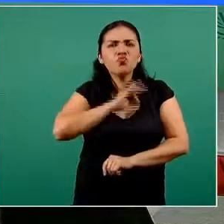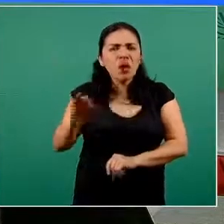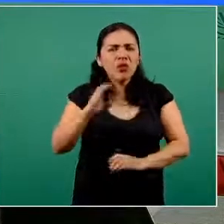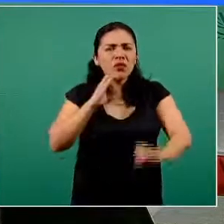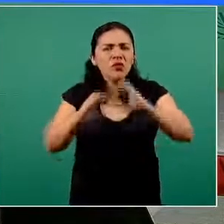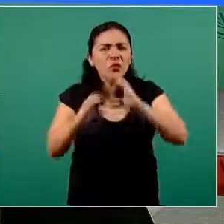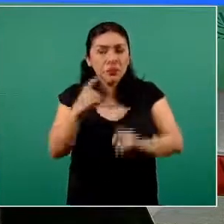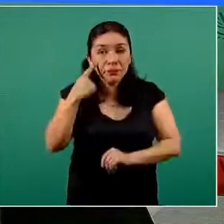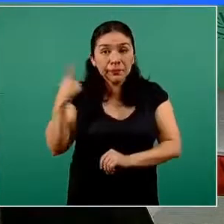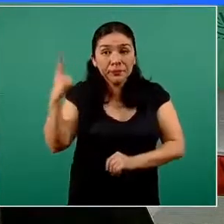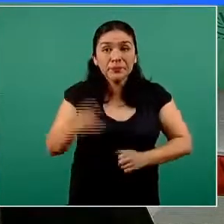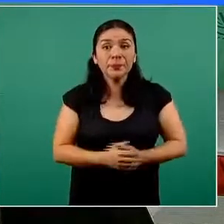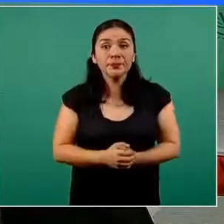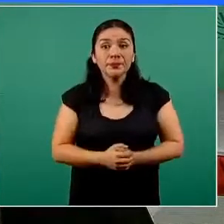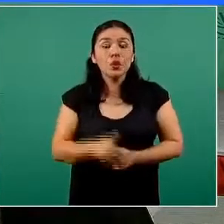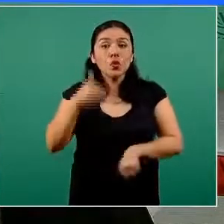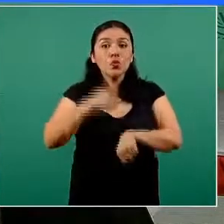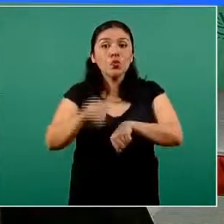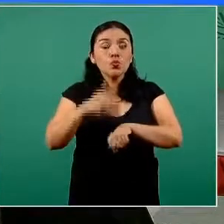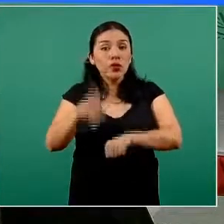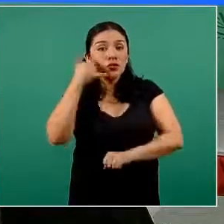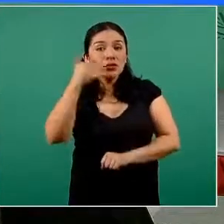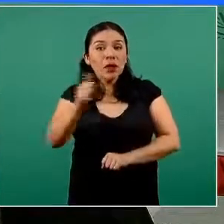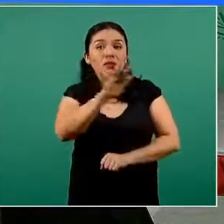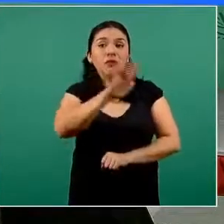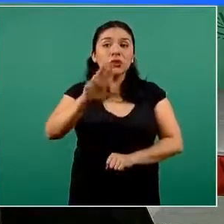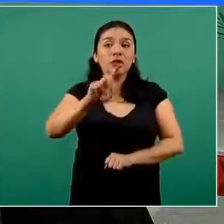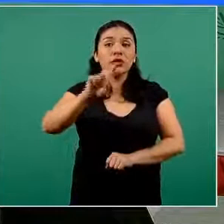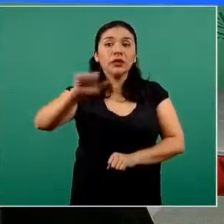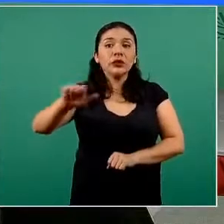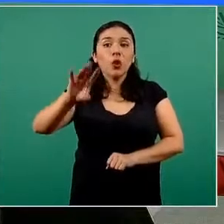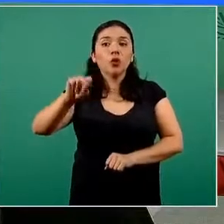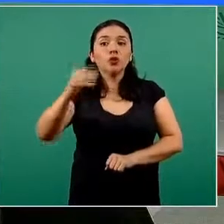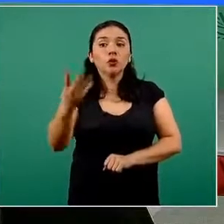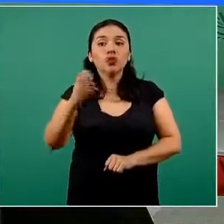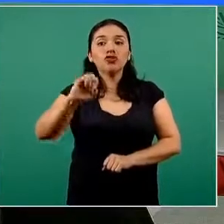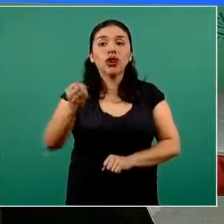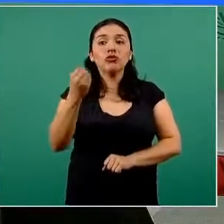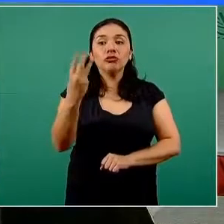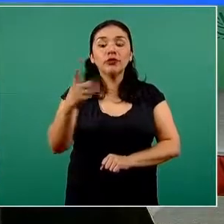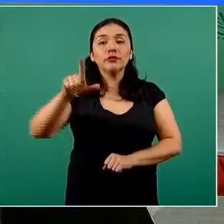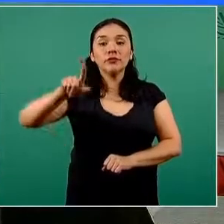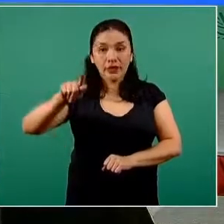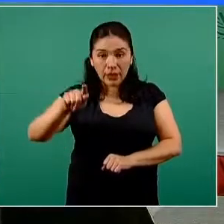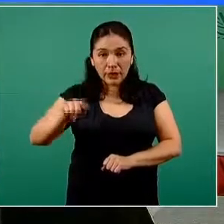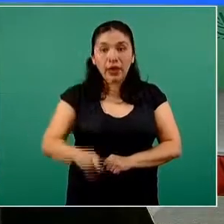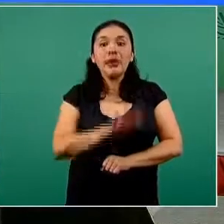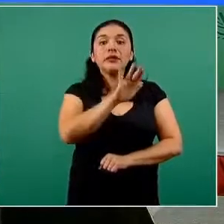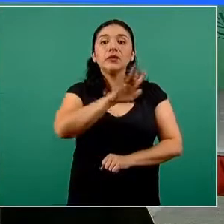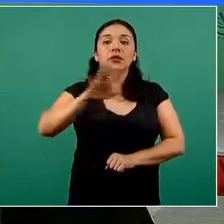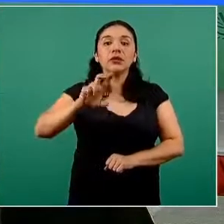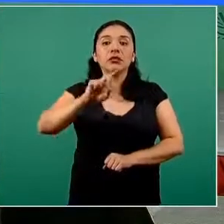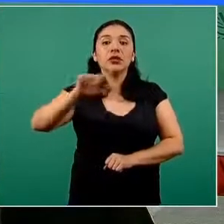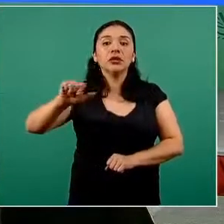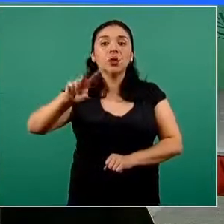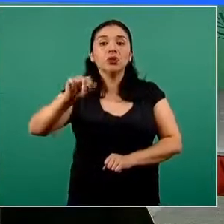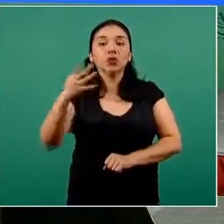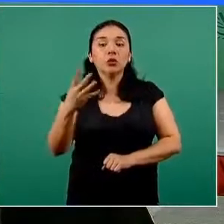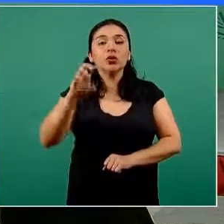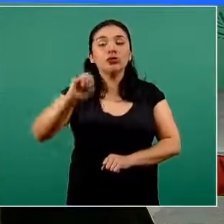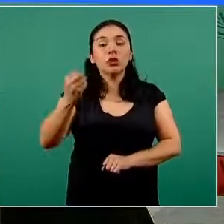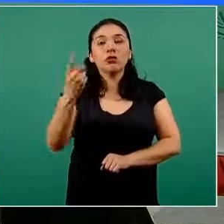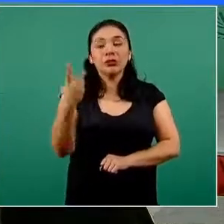mecanismos. 55 36 84 03 70, 55 36